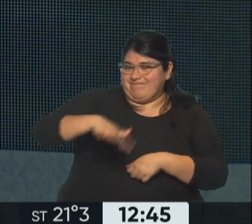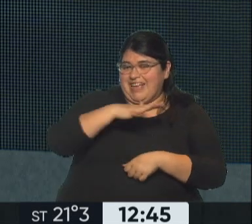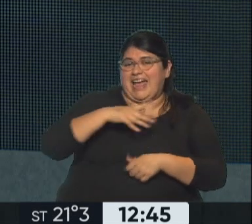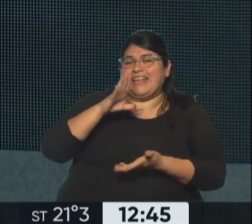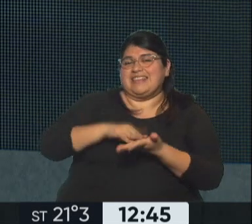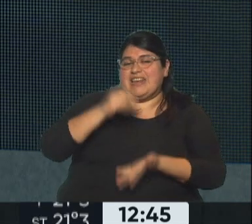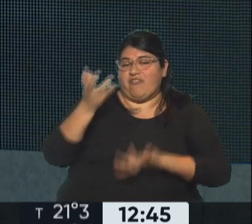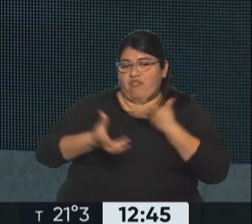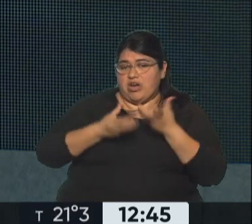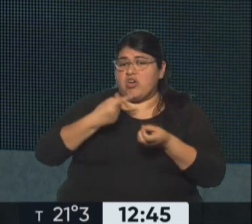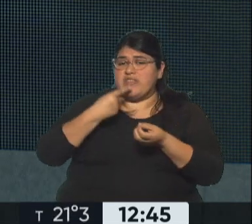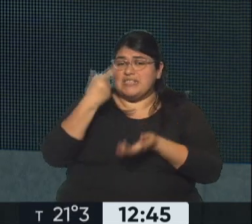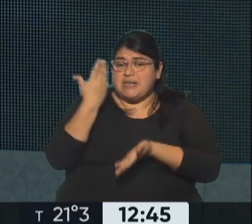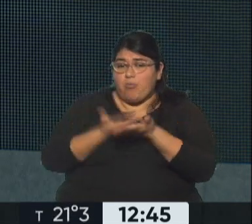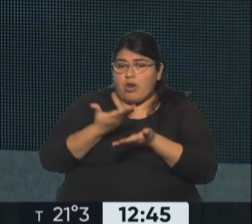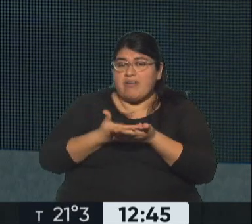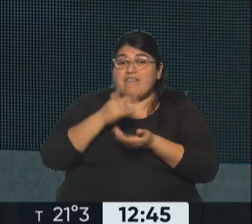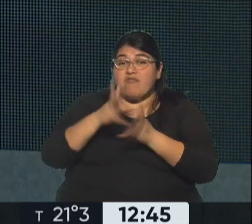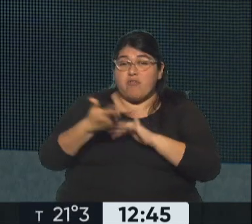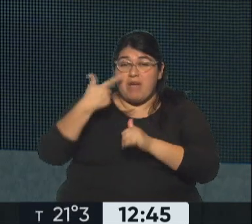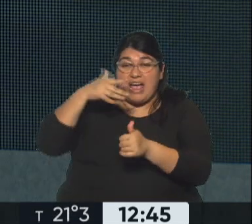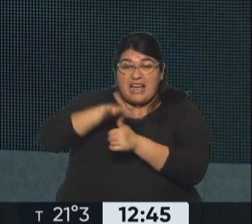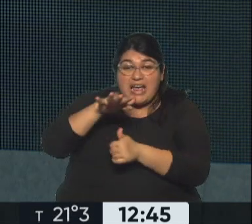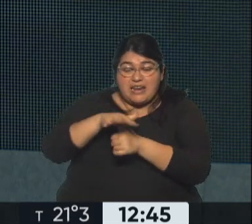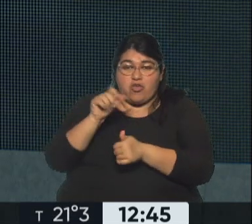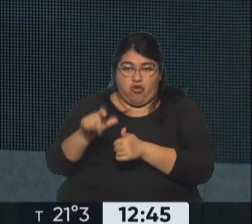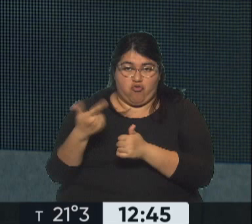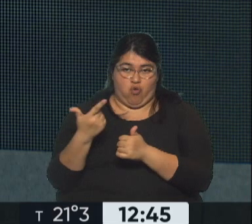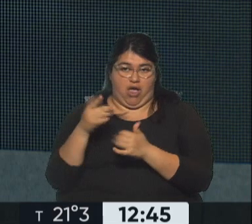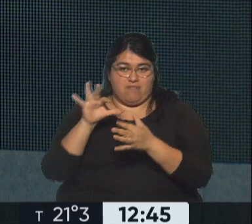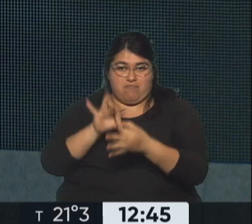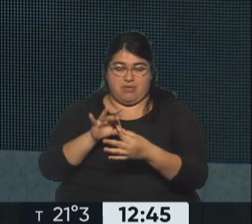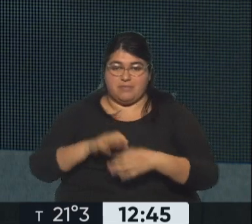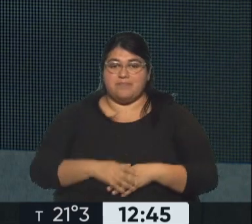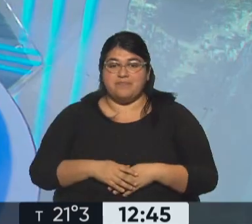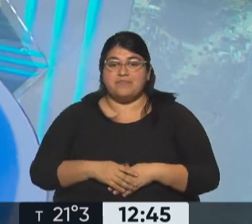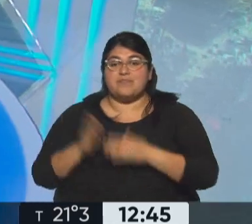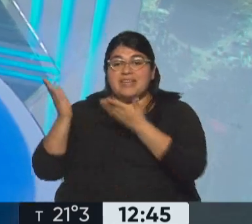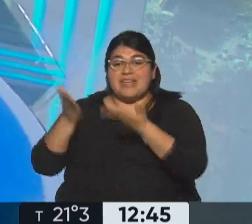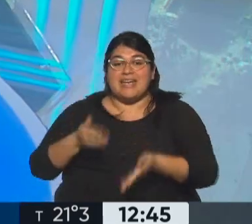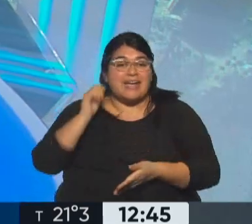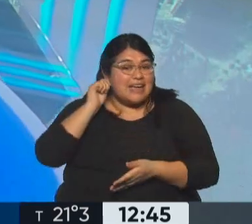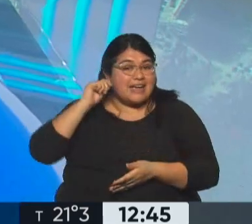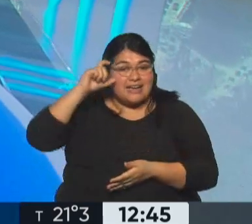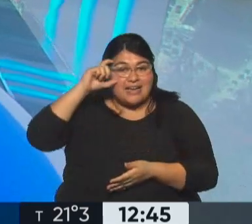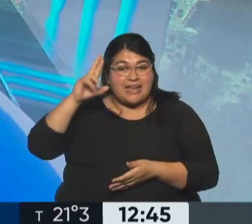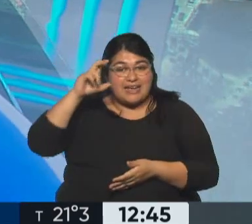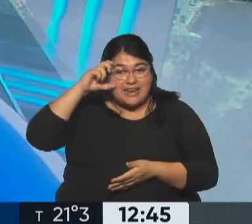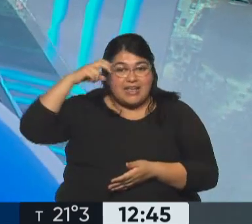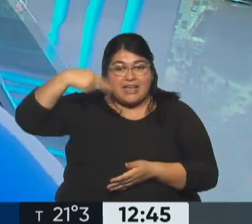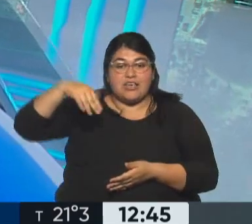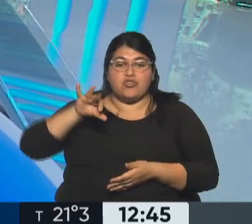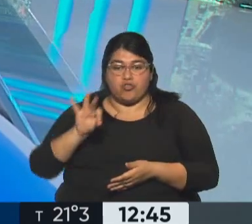considerarlo con falta de perspectiva de género. Para hablar del tema estamos con Indiana Guereño. Indiana es del